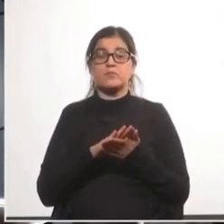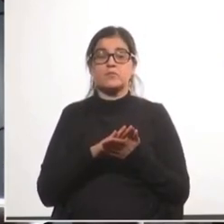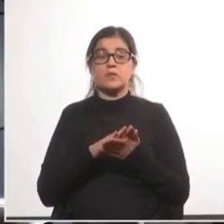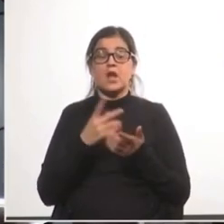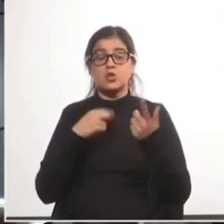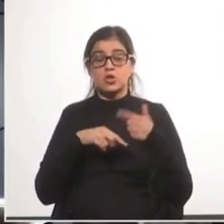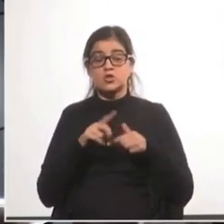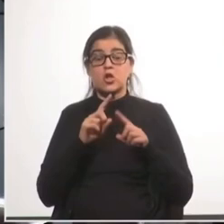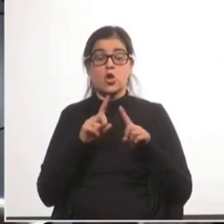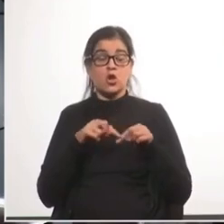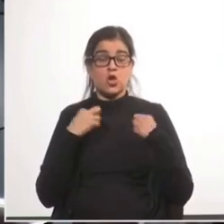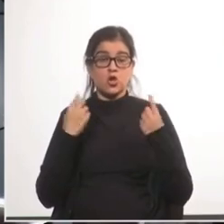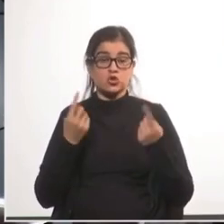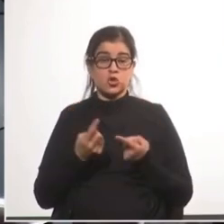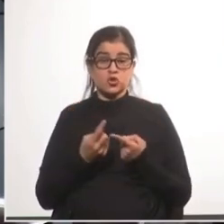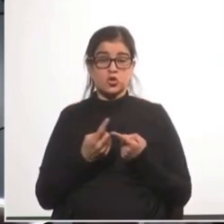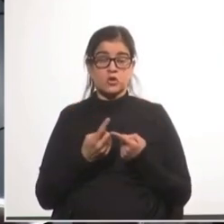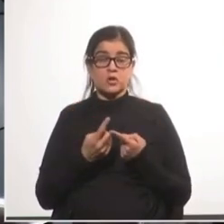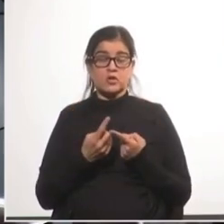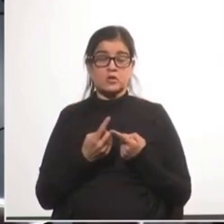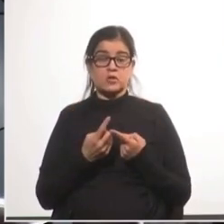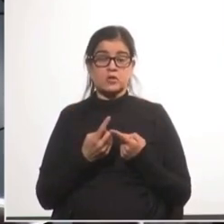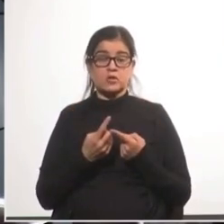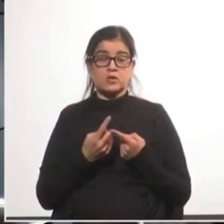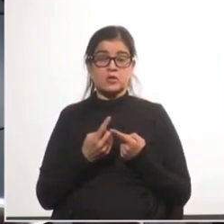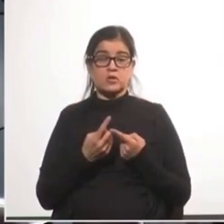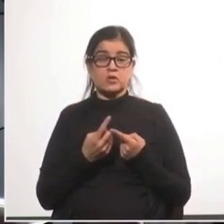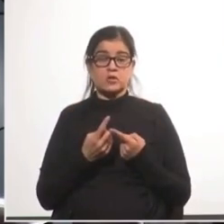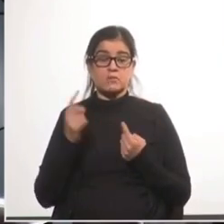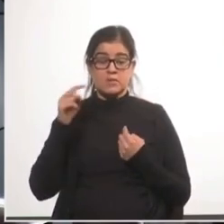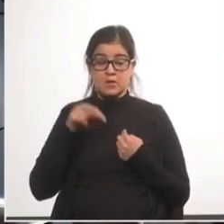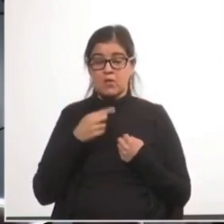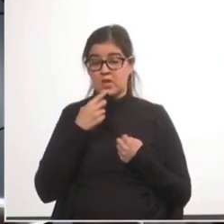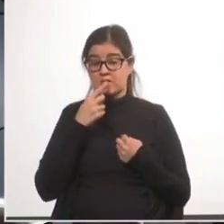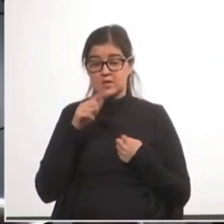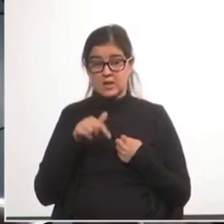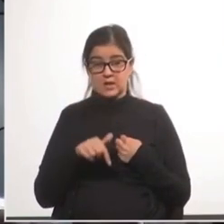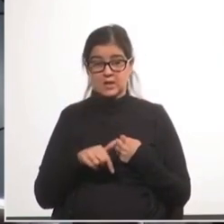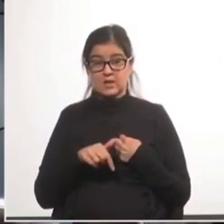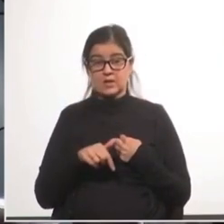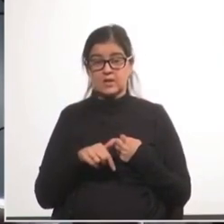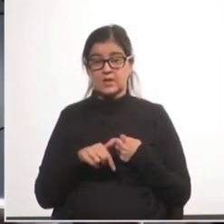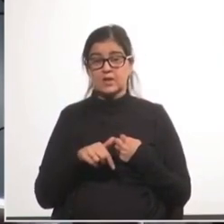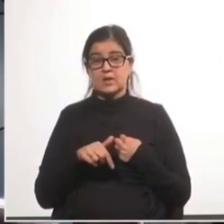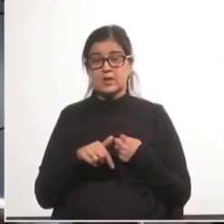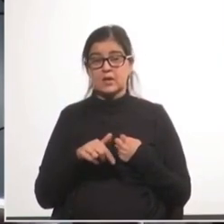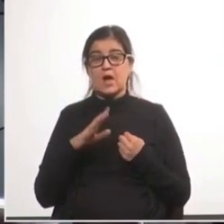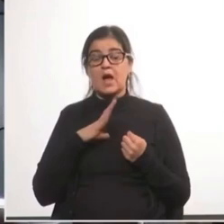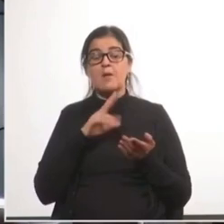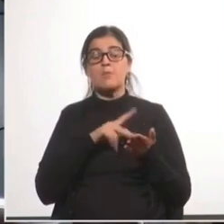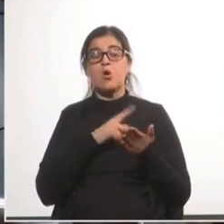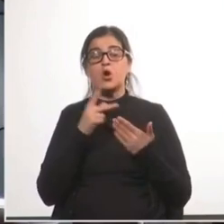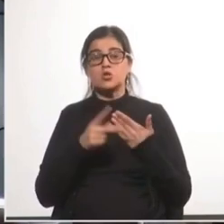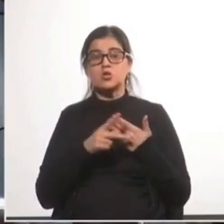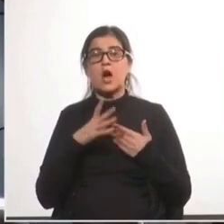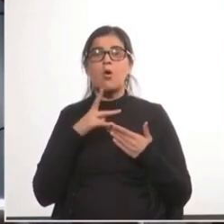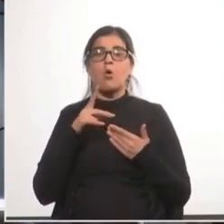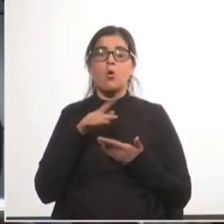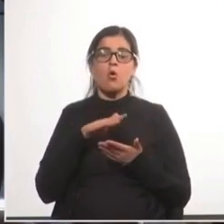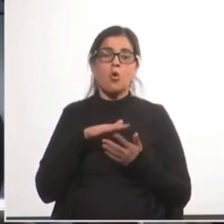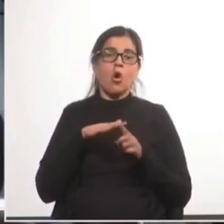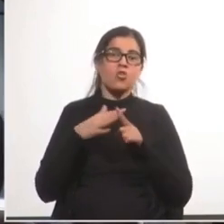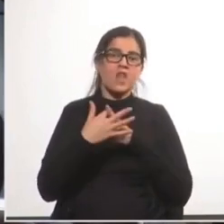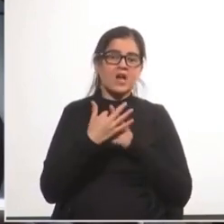lo que nosotros venimos a decir hoy aquí es que este proyecto tiene un contexto en